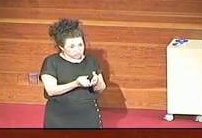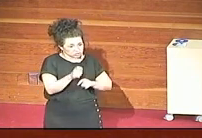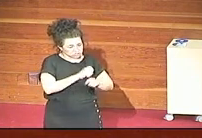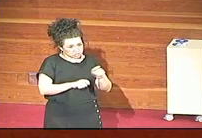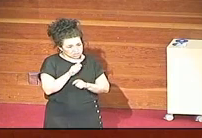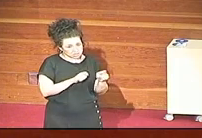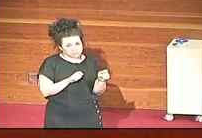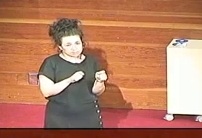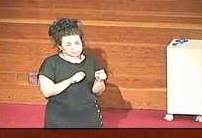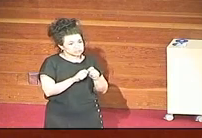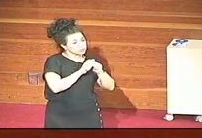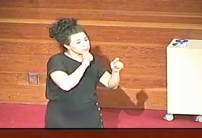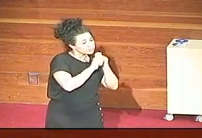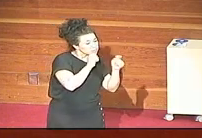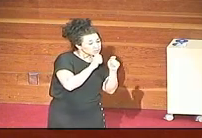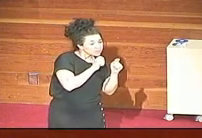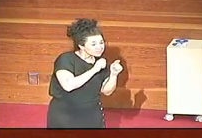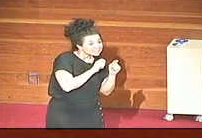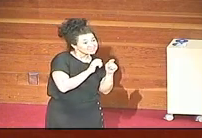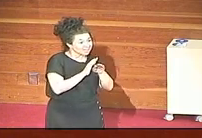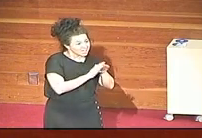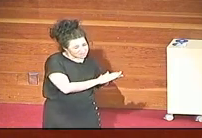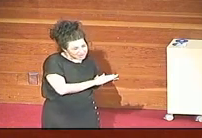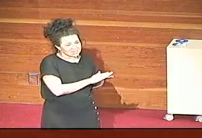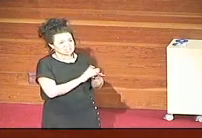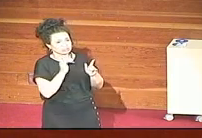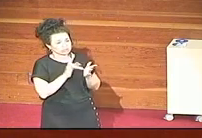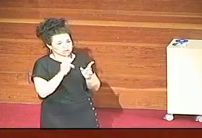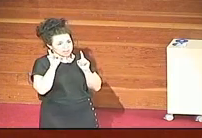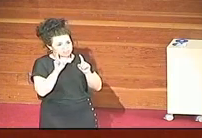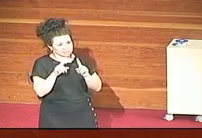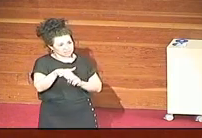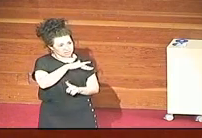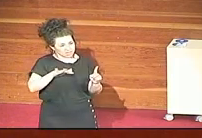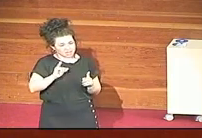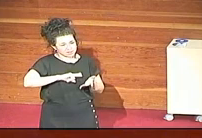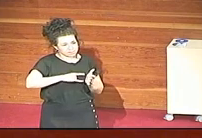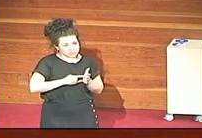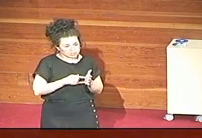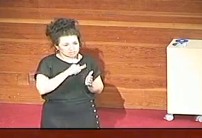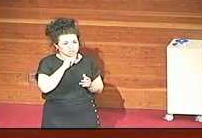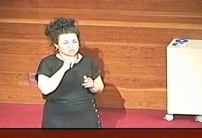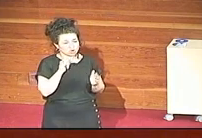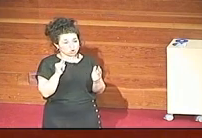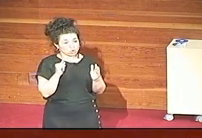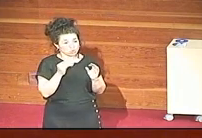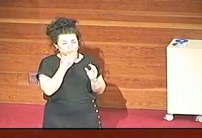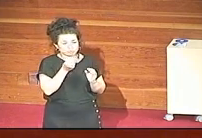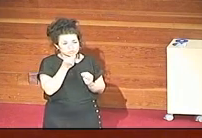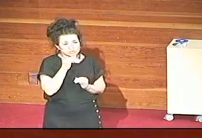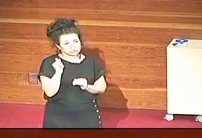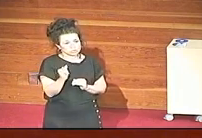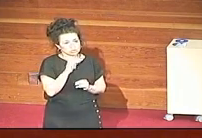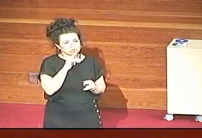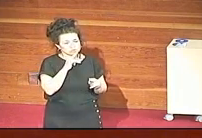además de periodistas son educadores ambientales y hay un proyecto muy bonito javier rico que es un compañero que se